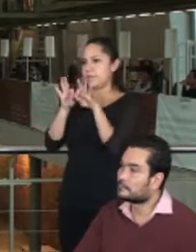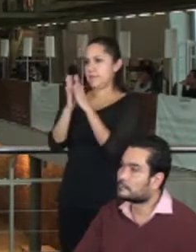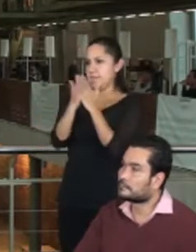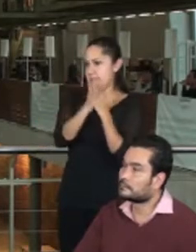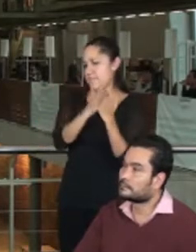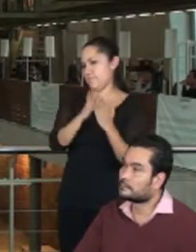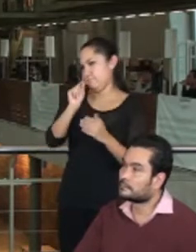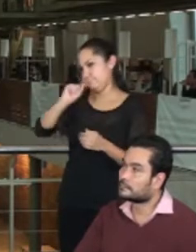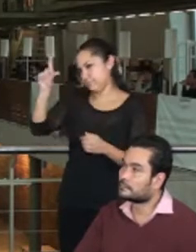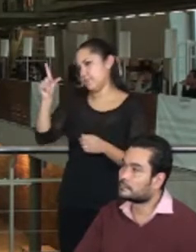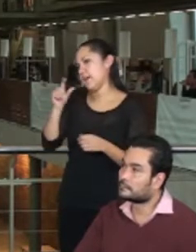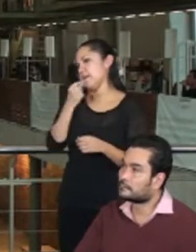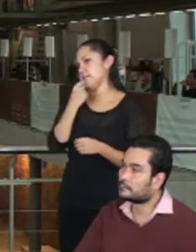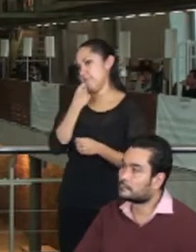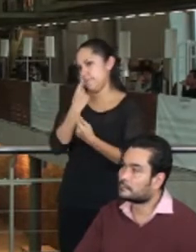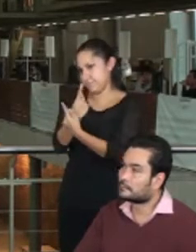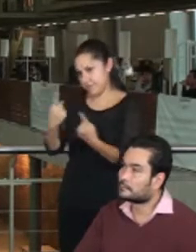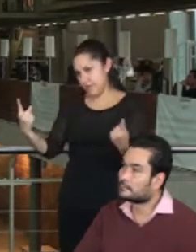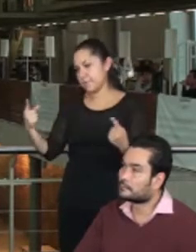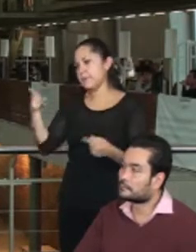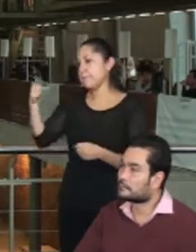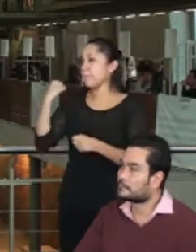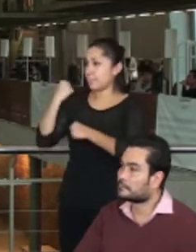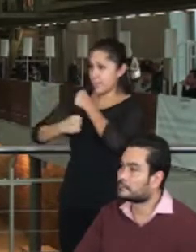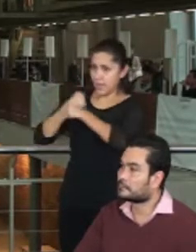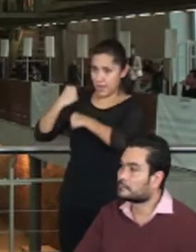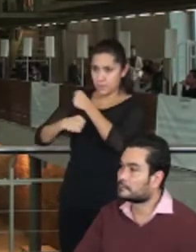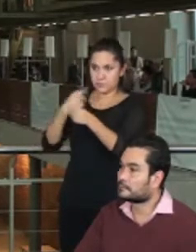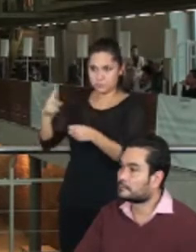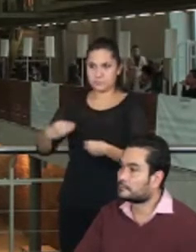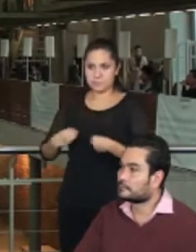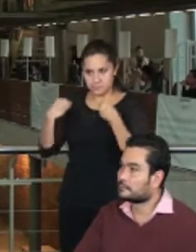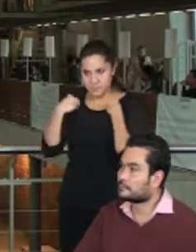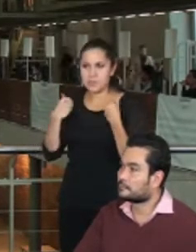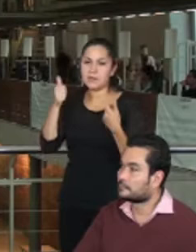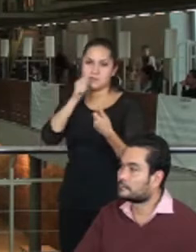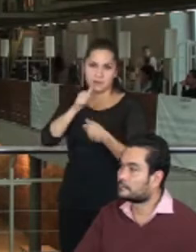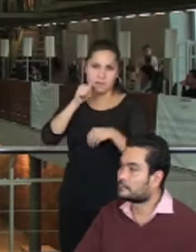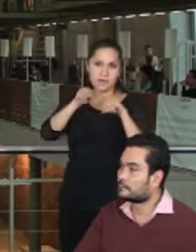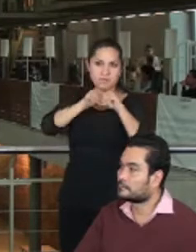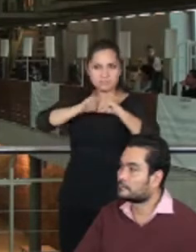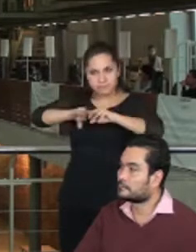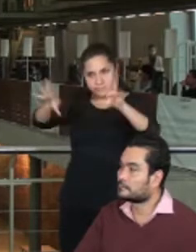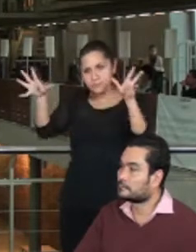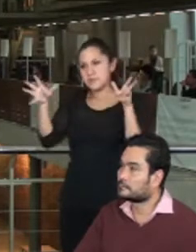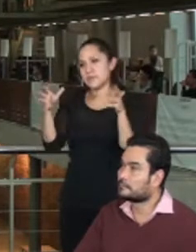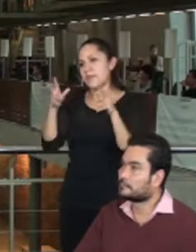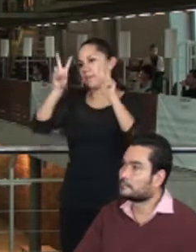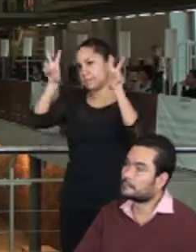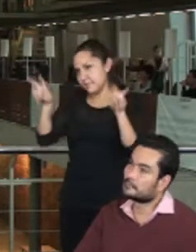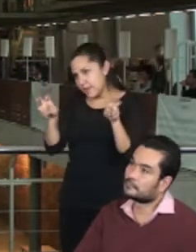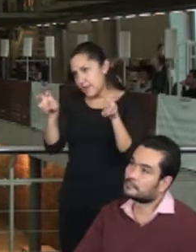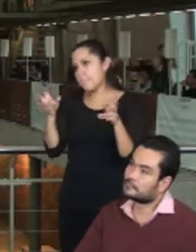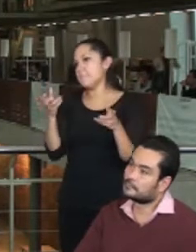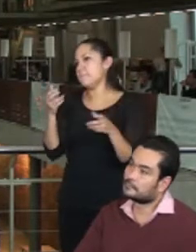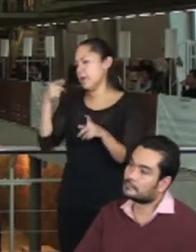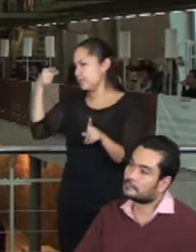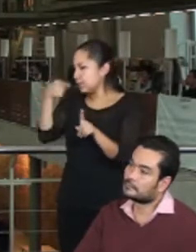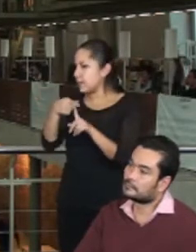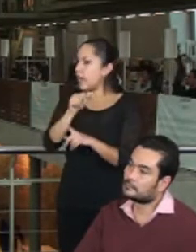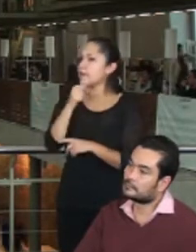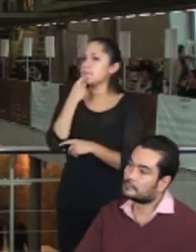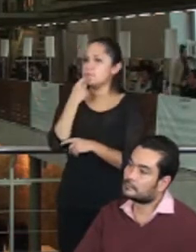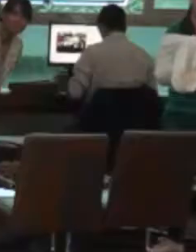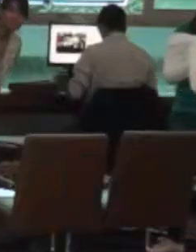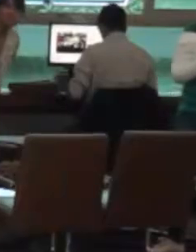muchos años de su vida a trabajar explorar y divulgar temas que tienen que ver con la integración de niños con discapacidad